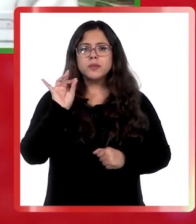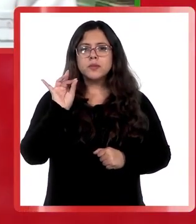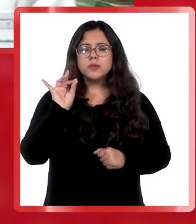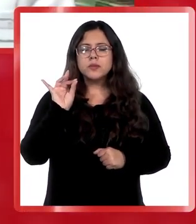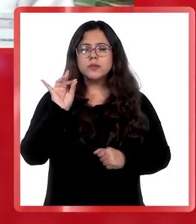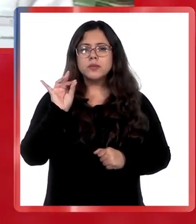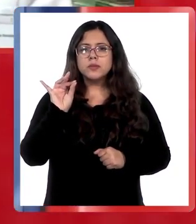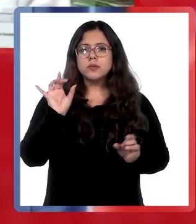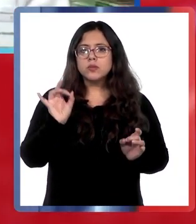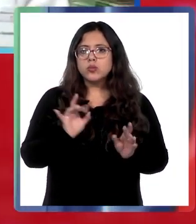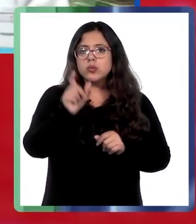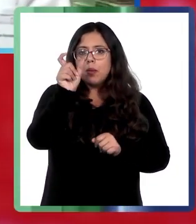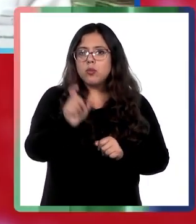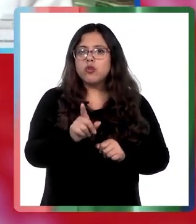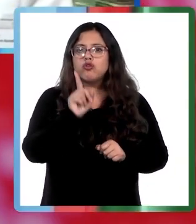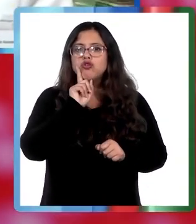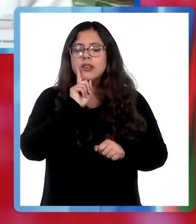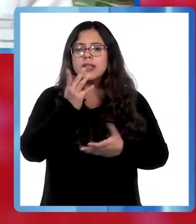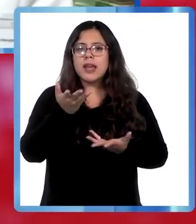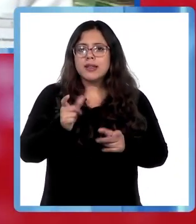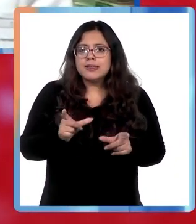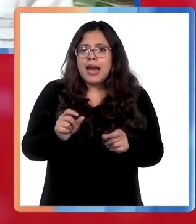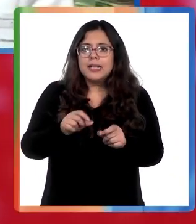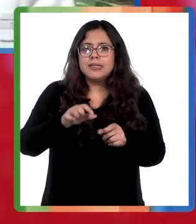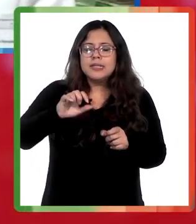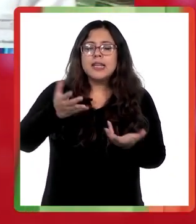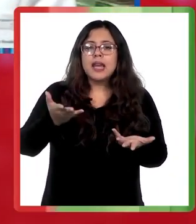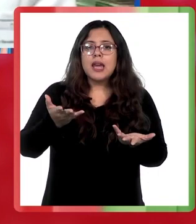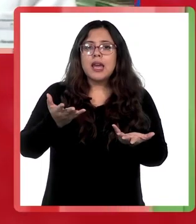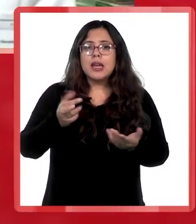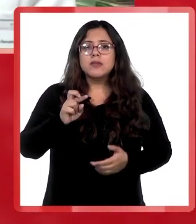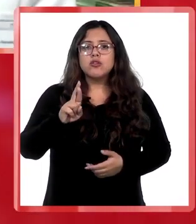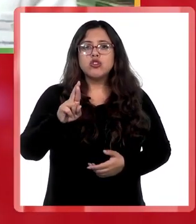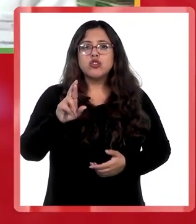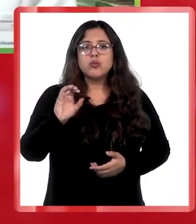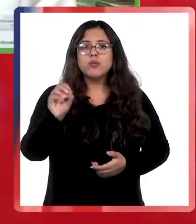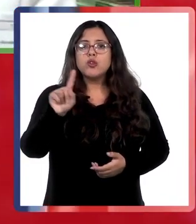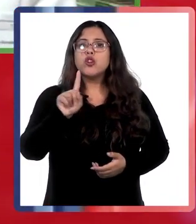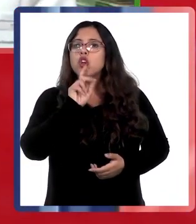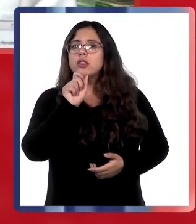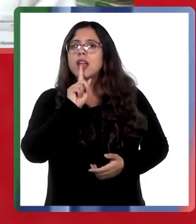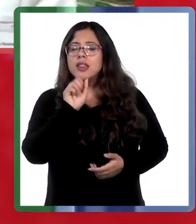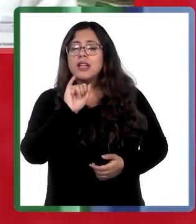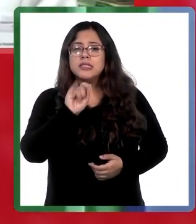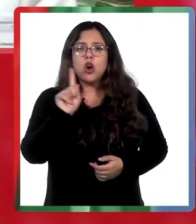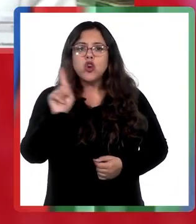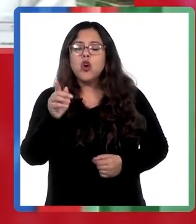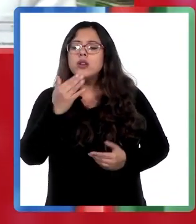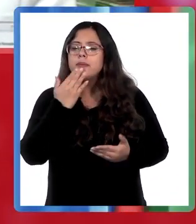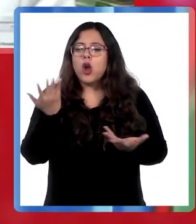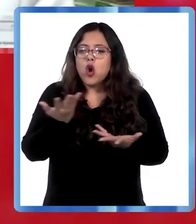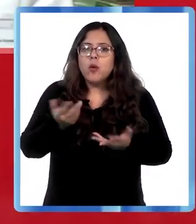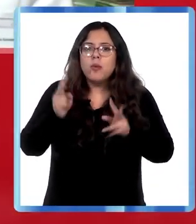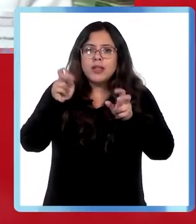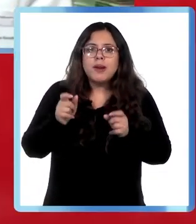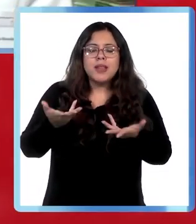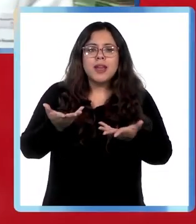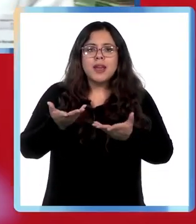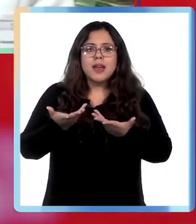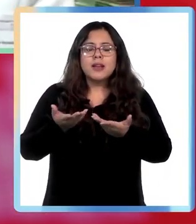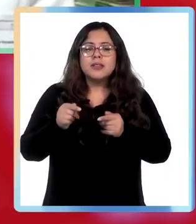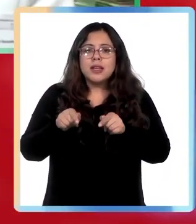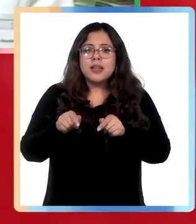encontrar si un paciente tiene un cáncer de próstata o no? Para que la gente sepa y también cómo son estos exámenes, porque